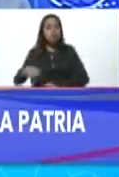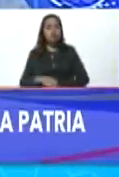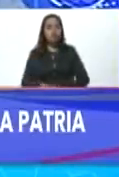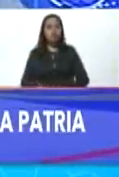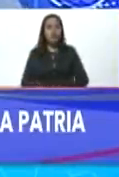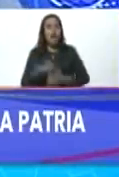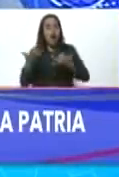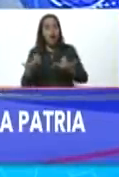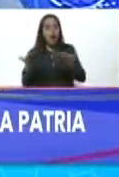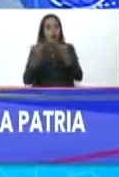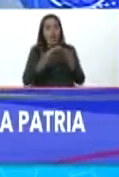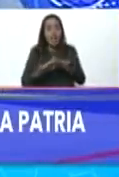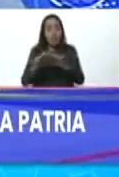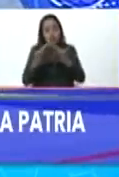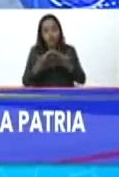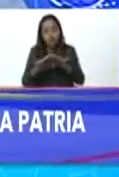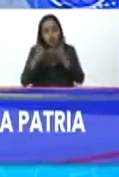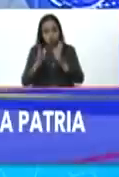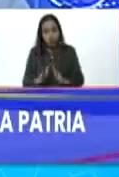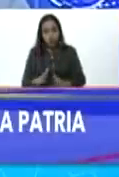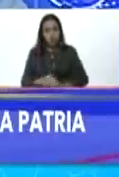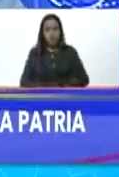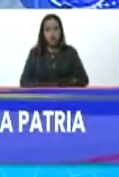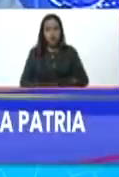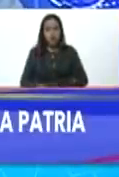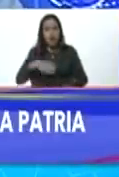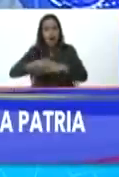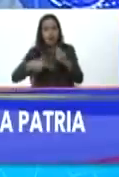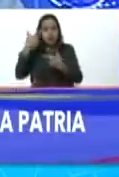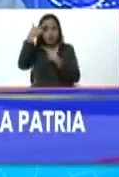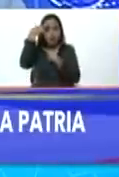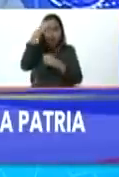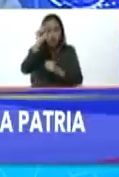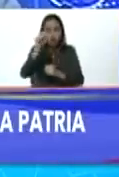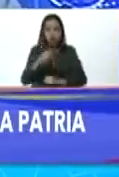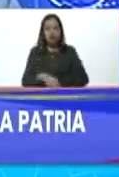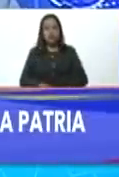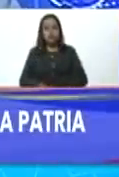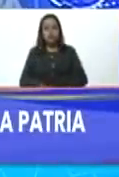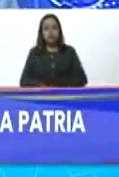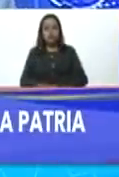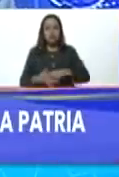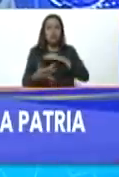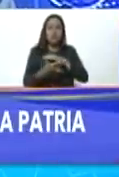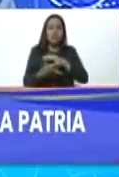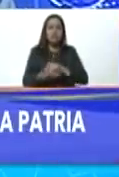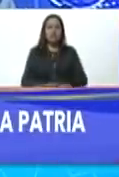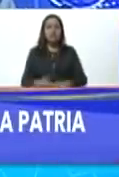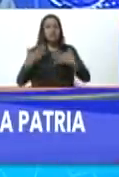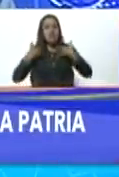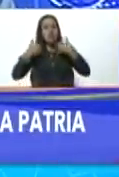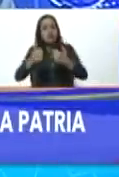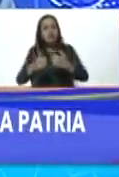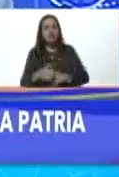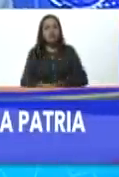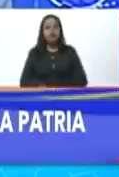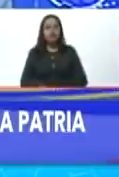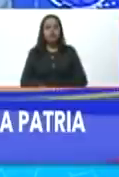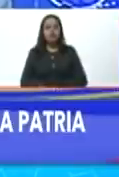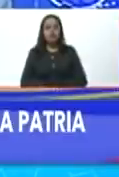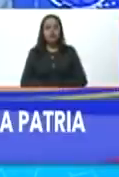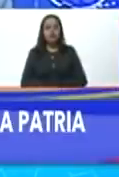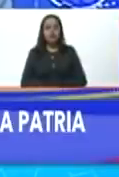están estudiando para ser profesionales, técnicos de la salud, que